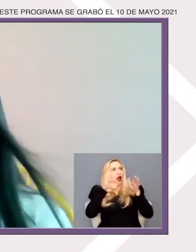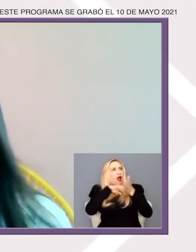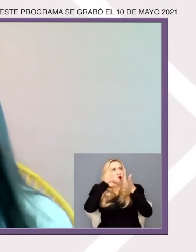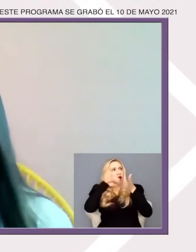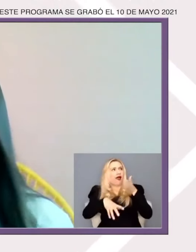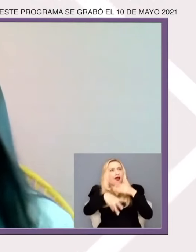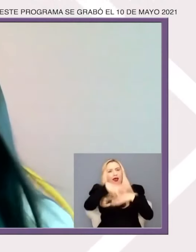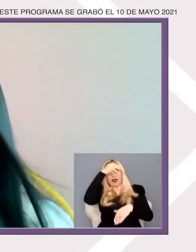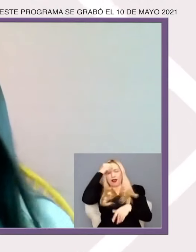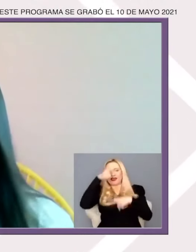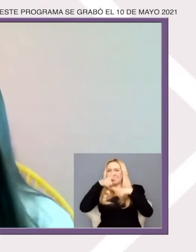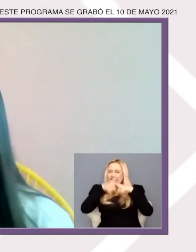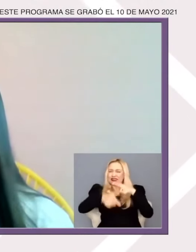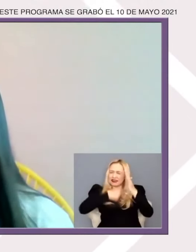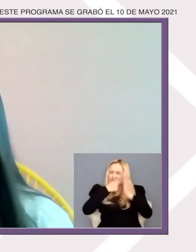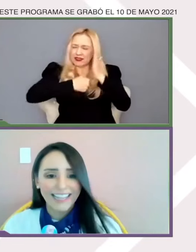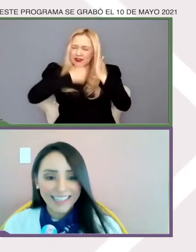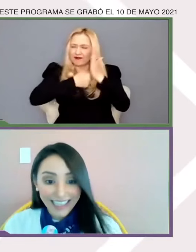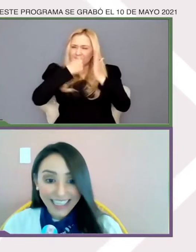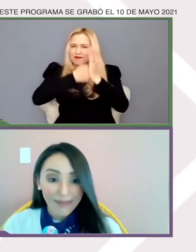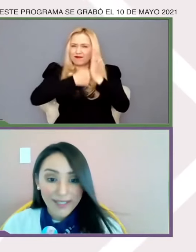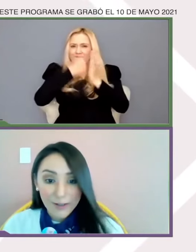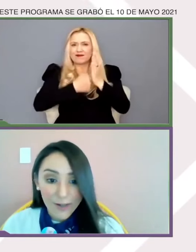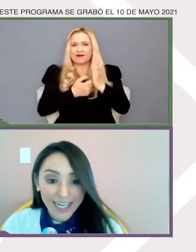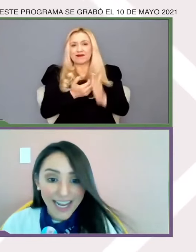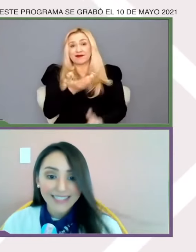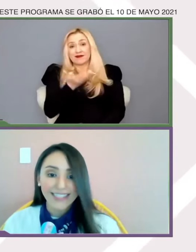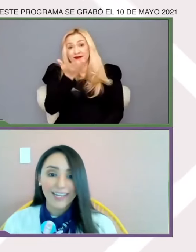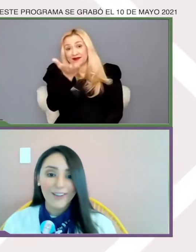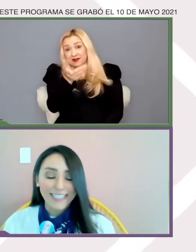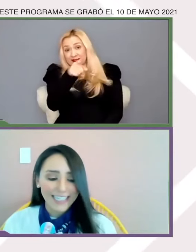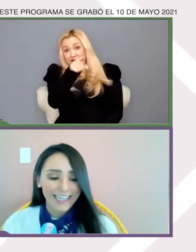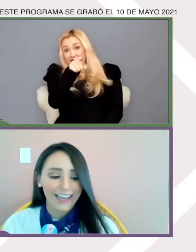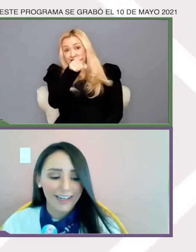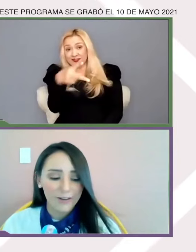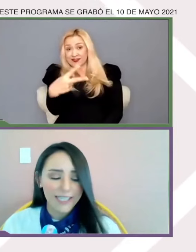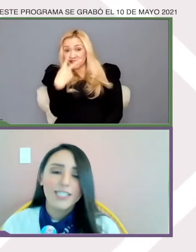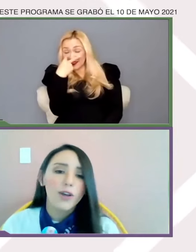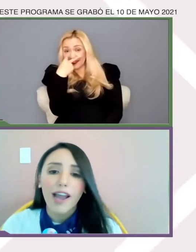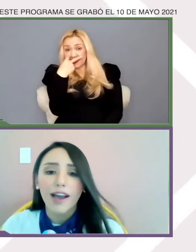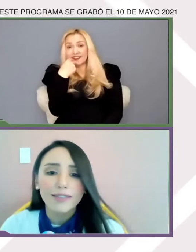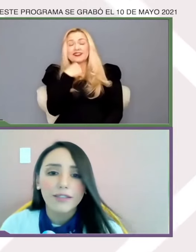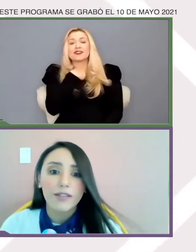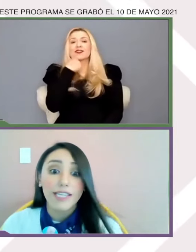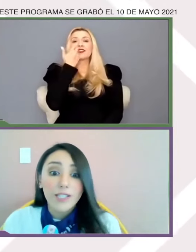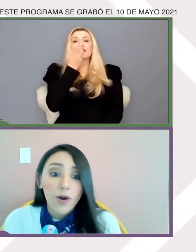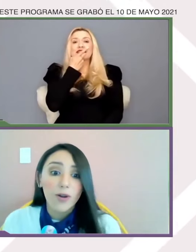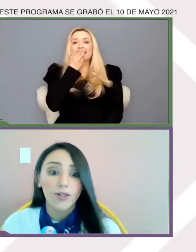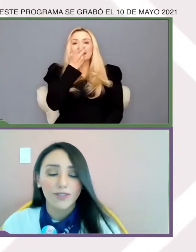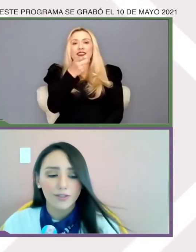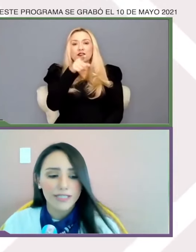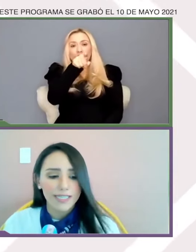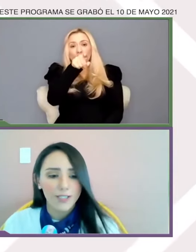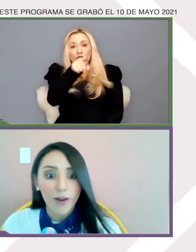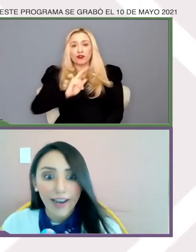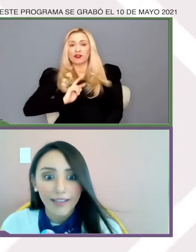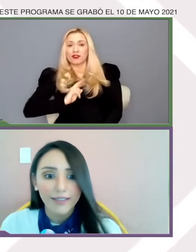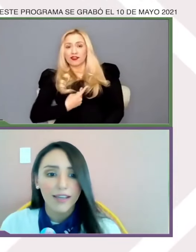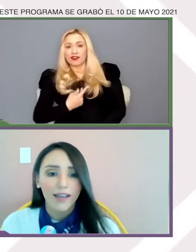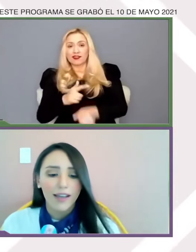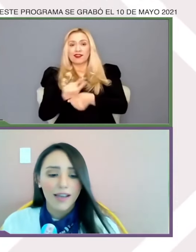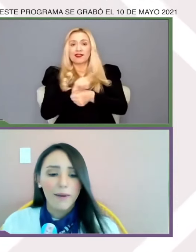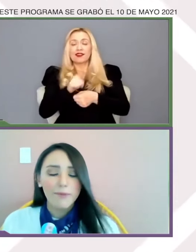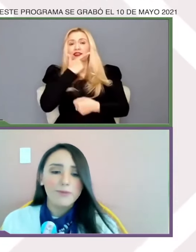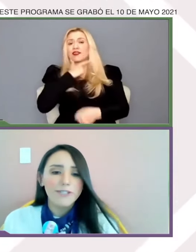para que esto suceda. Y pues a ti que me escuchas, te quiero decir que no estás sola, no estás solo, no estás